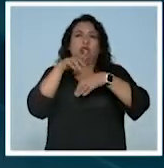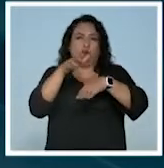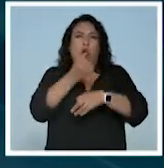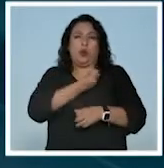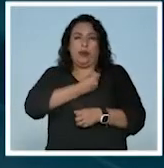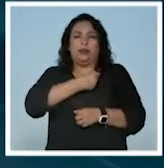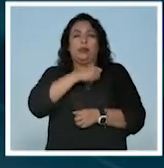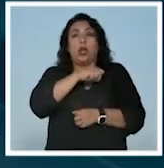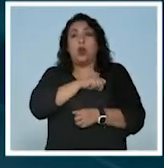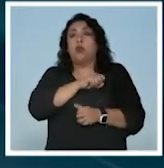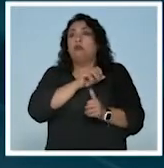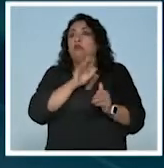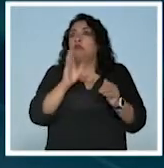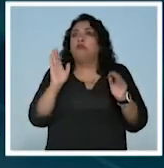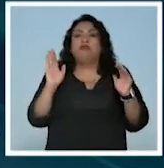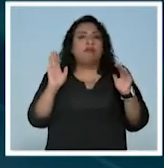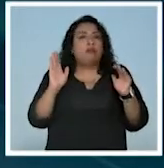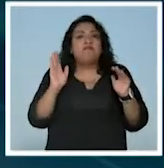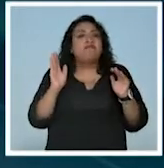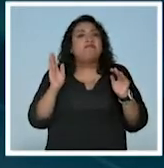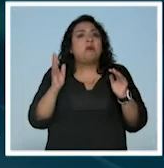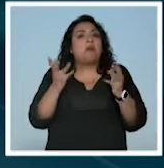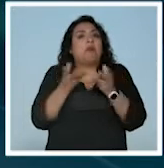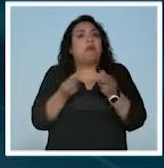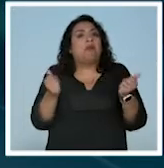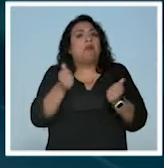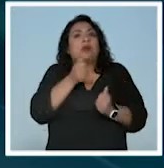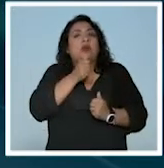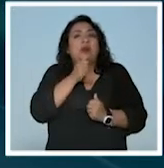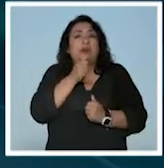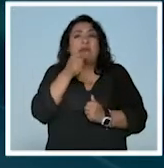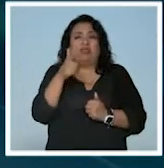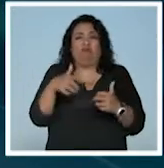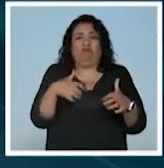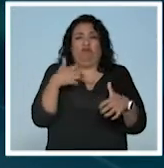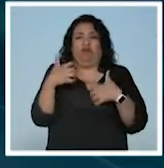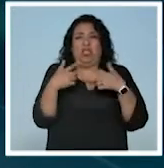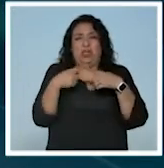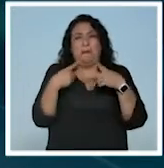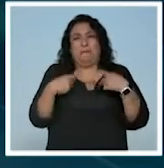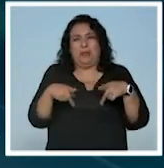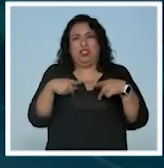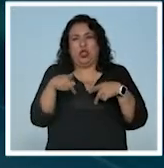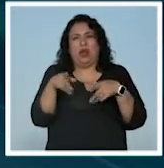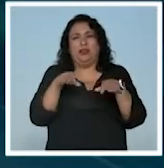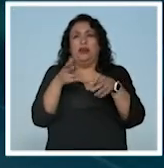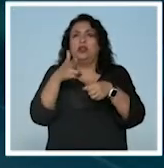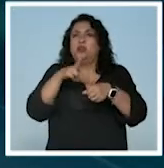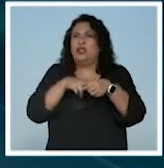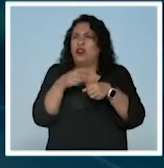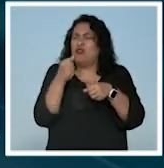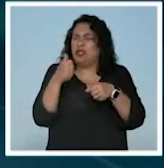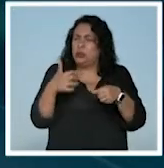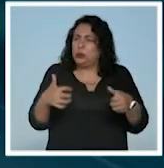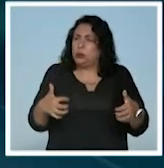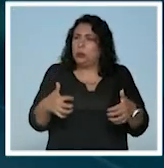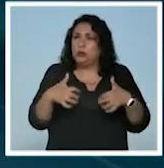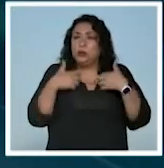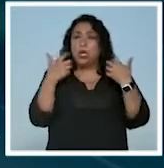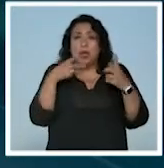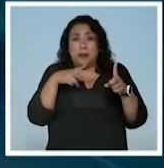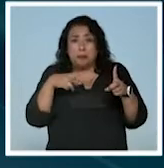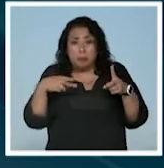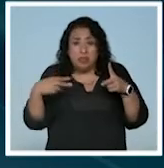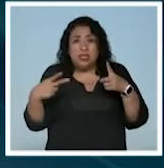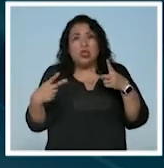salud, que no han tenido ningún efecto, pues el malestar del personal sanitario es muy profundo y las